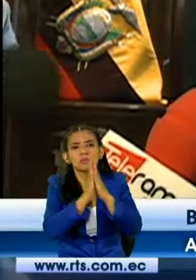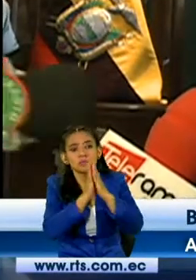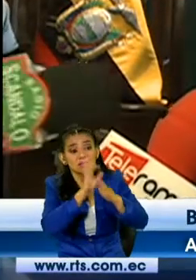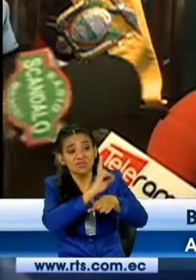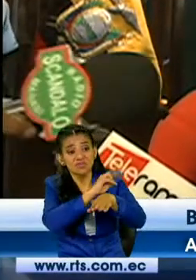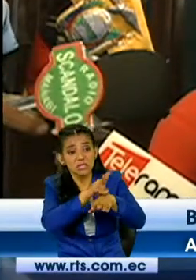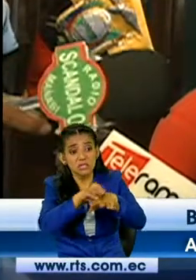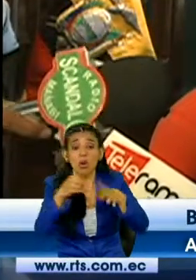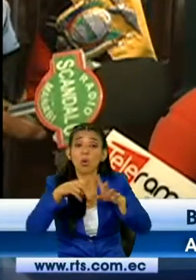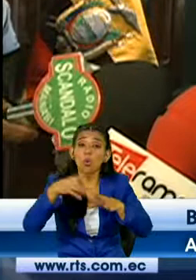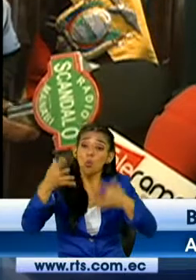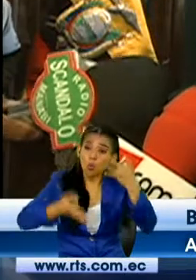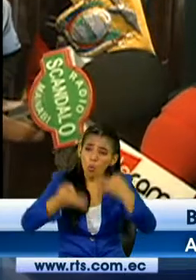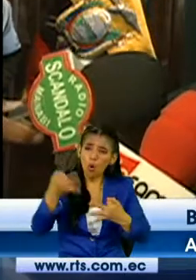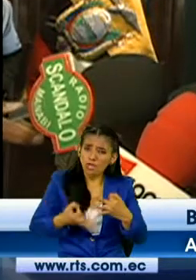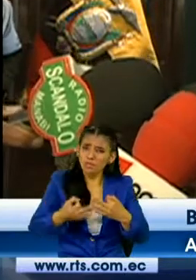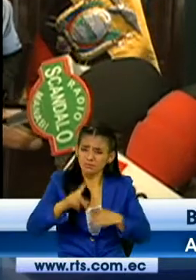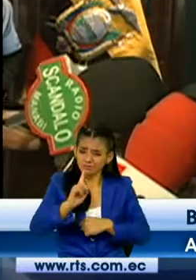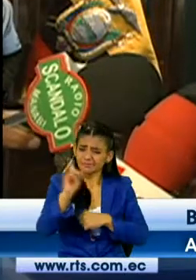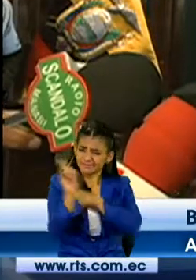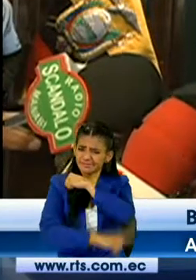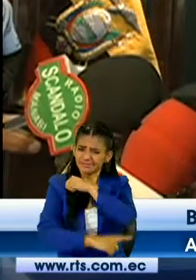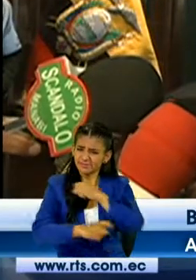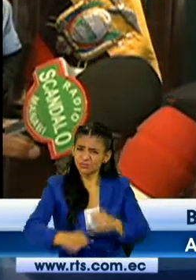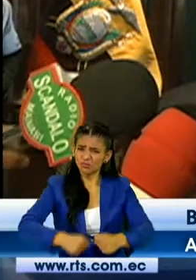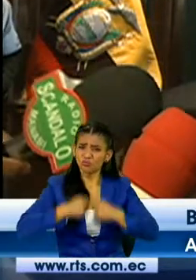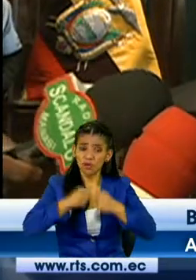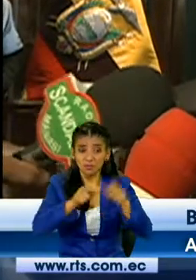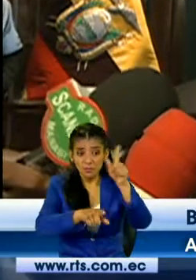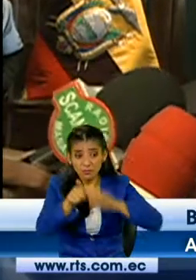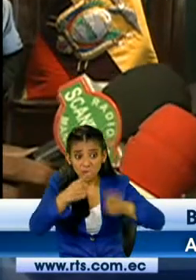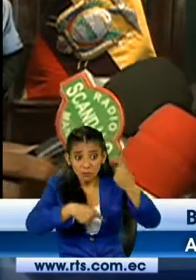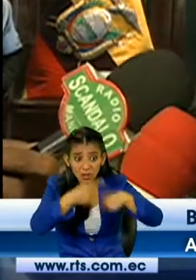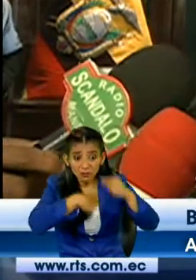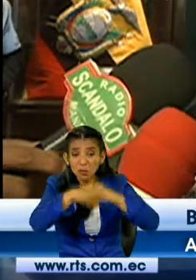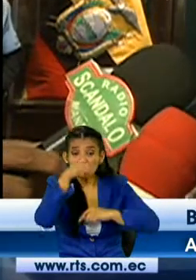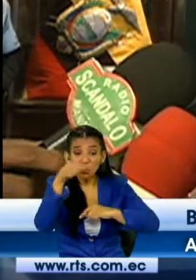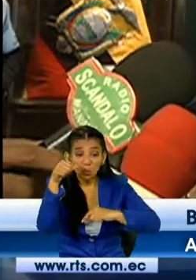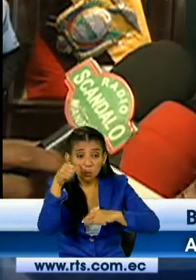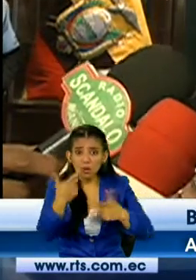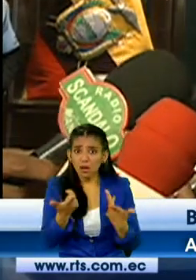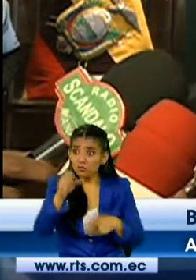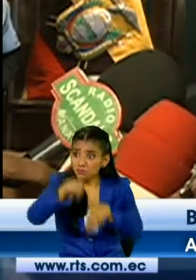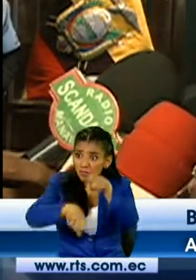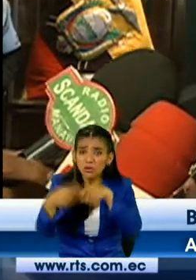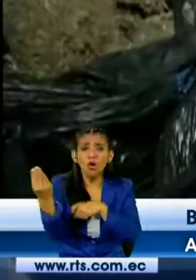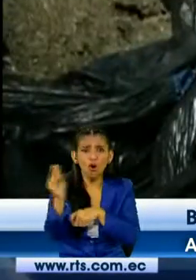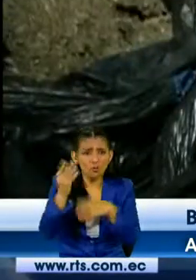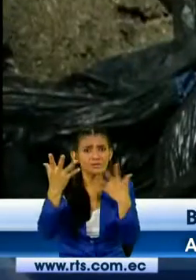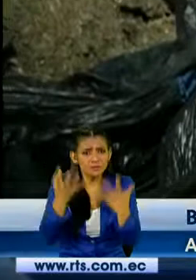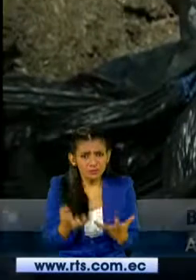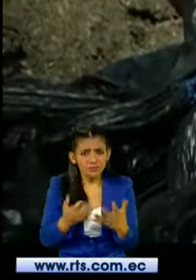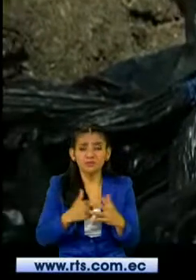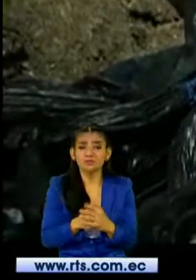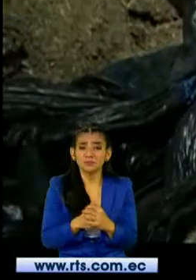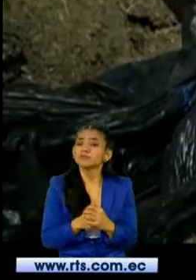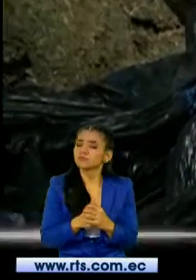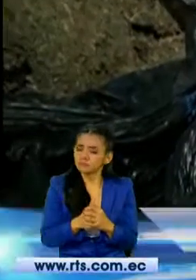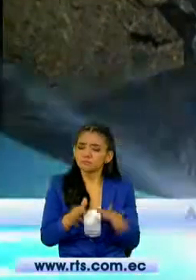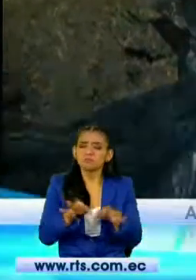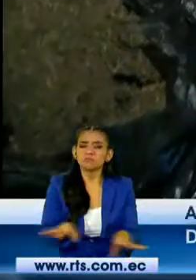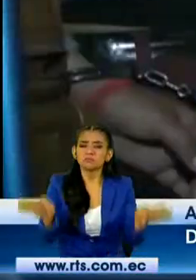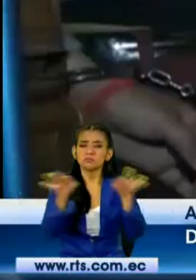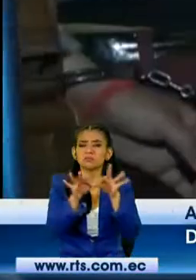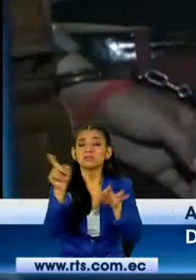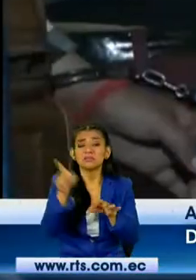jueces sancionen drásticamente a los microtraficantes que afectan a nuestra juventud. Es que dicen que es necesario